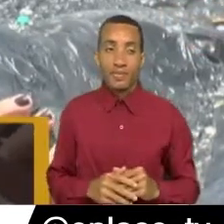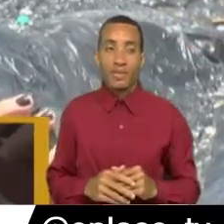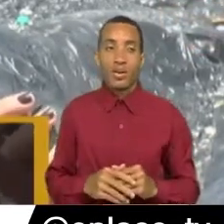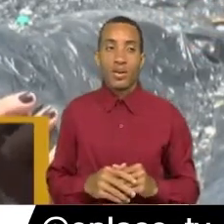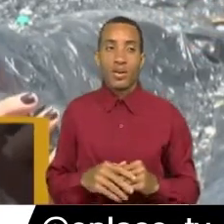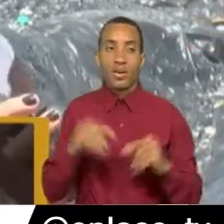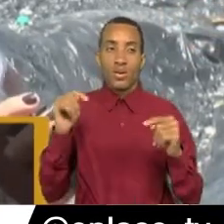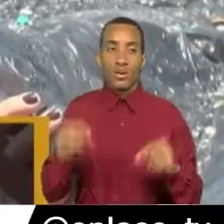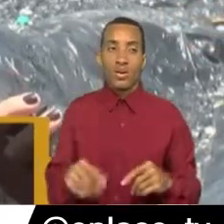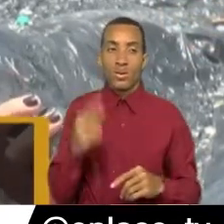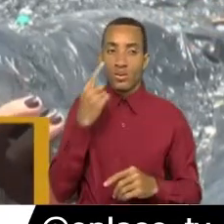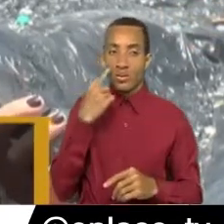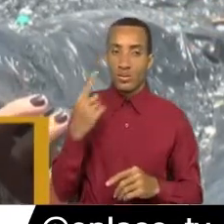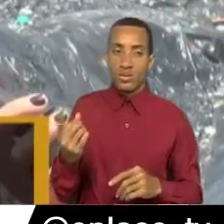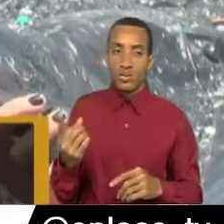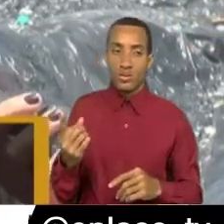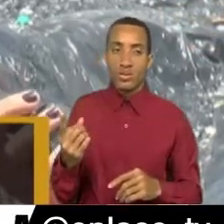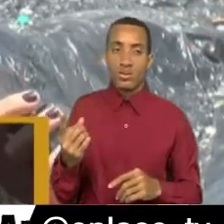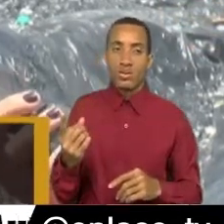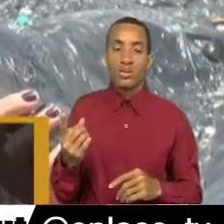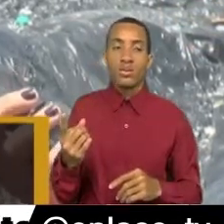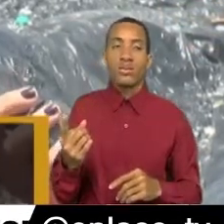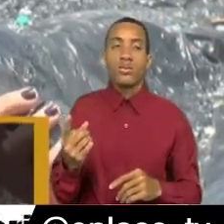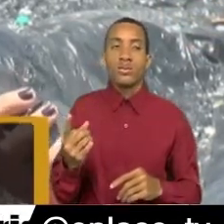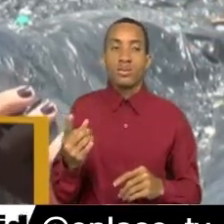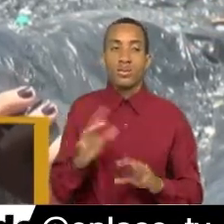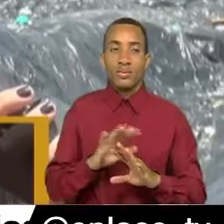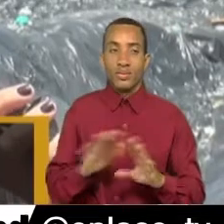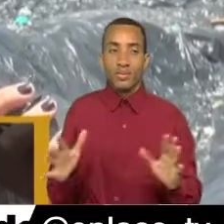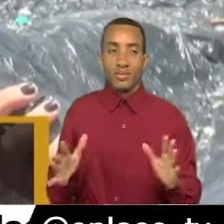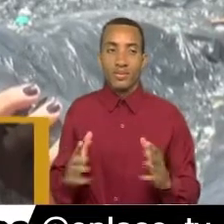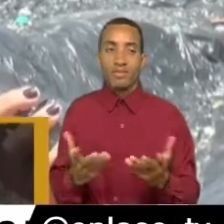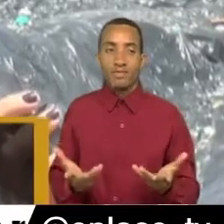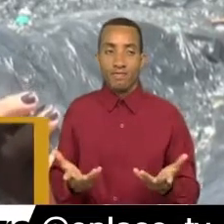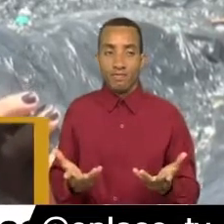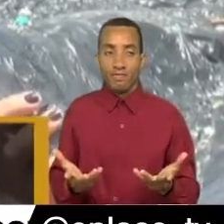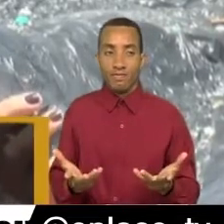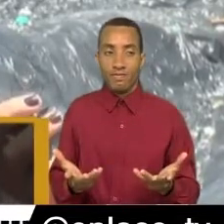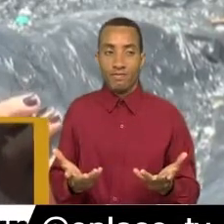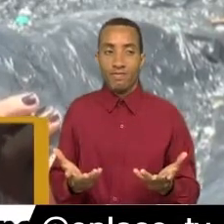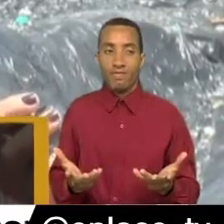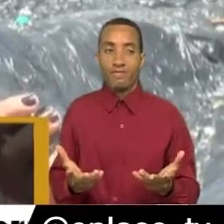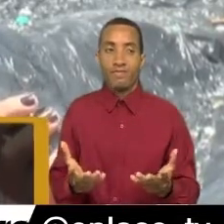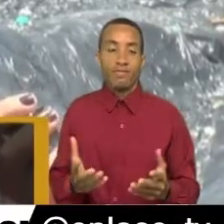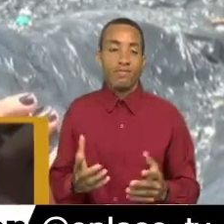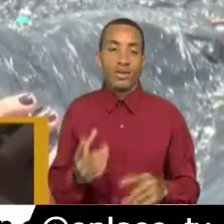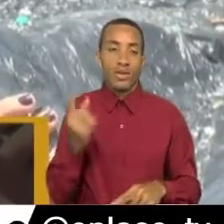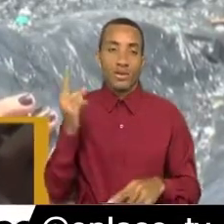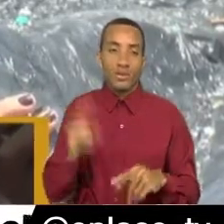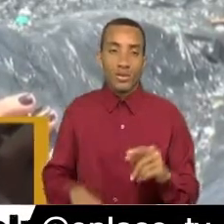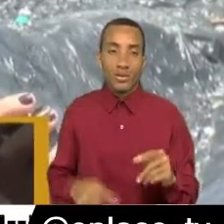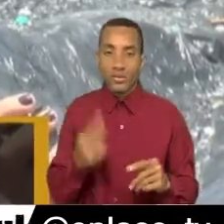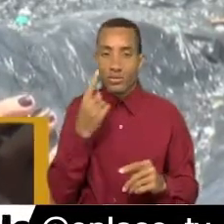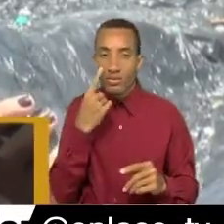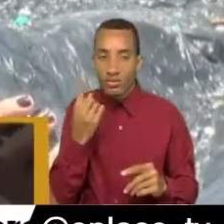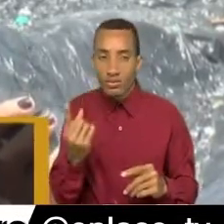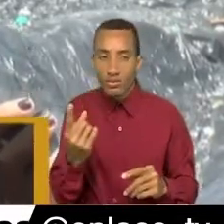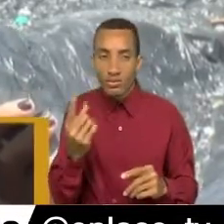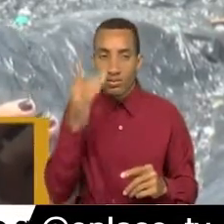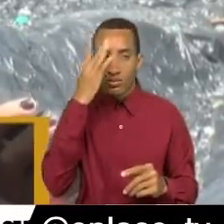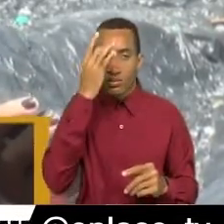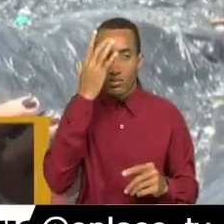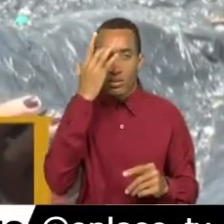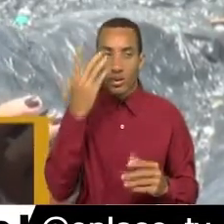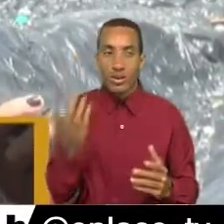una planta de tratamiento de lixiviados, la cual pues desafortunadamente no pudimos observarla, verla